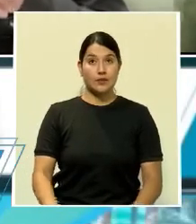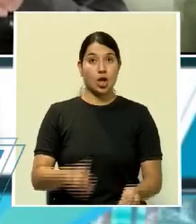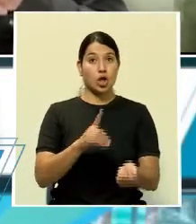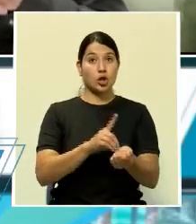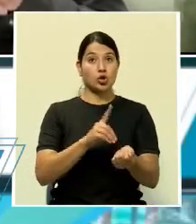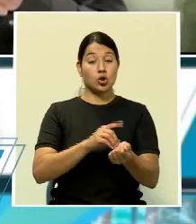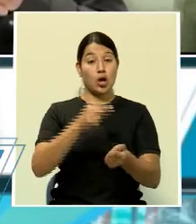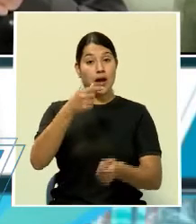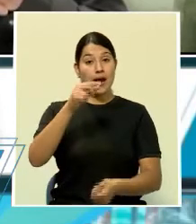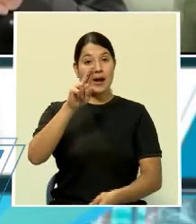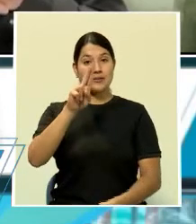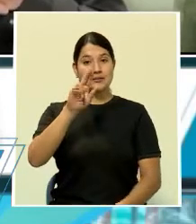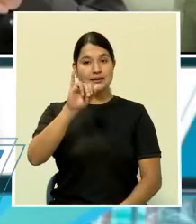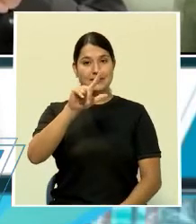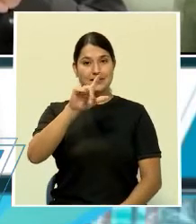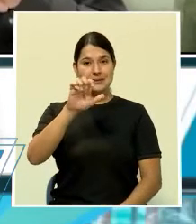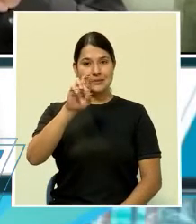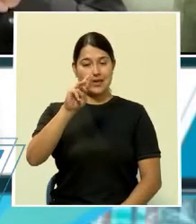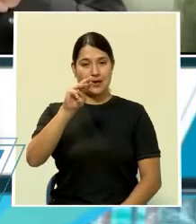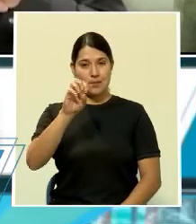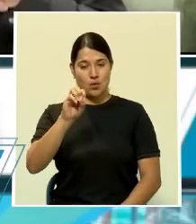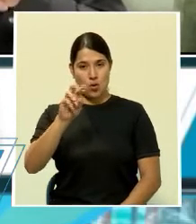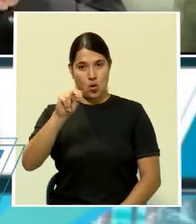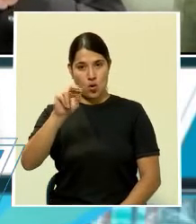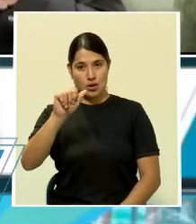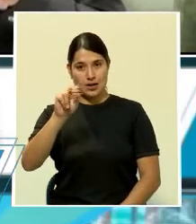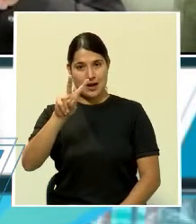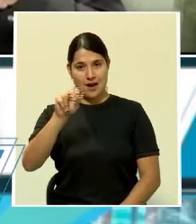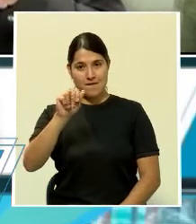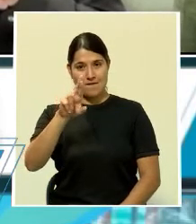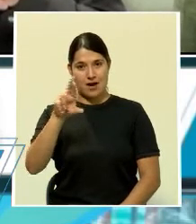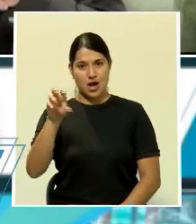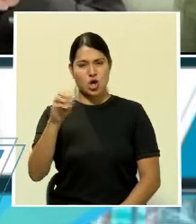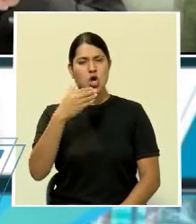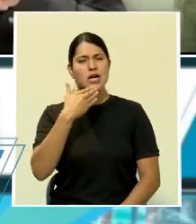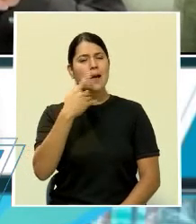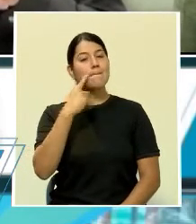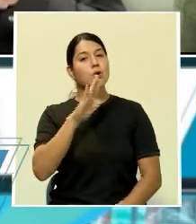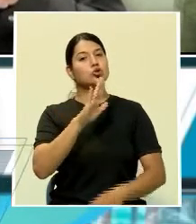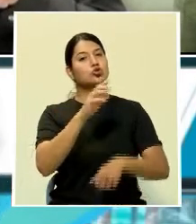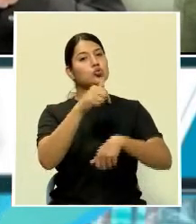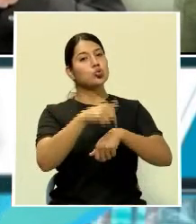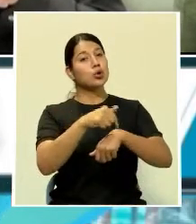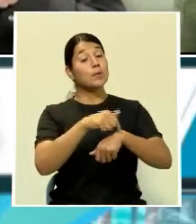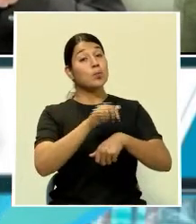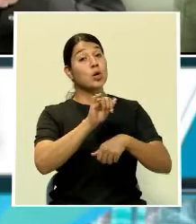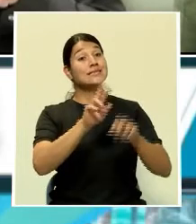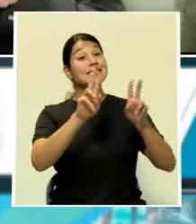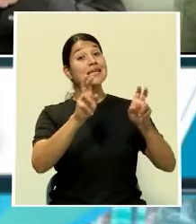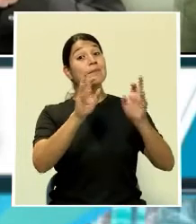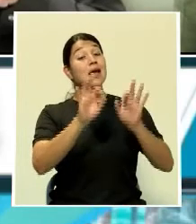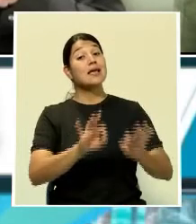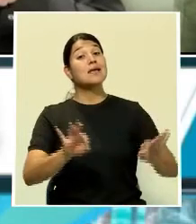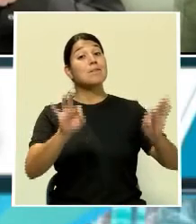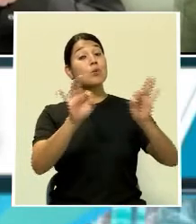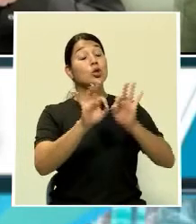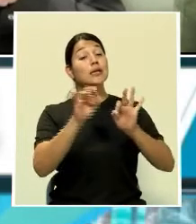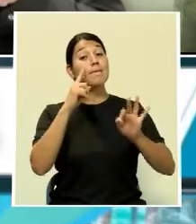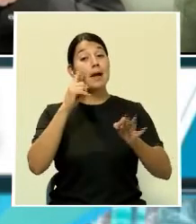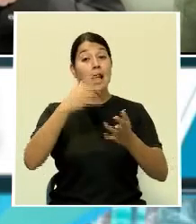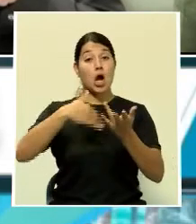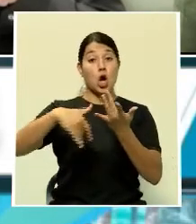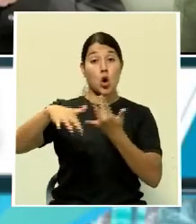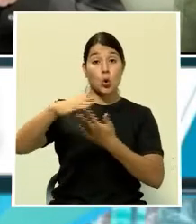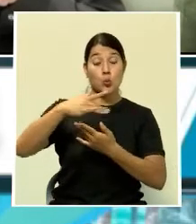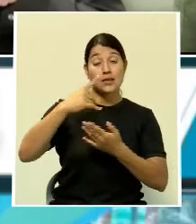Doctor Guillermo Navarro, le agradezco muchísimo el tiempo que nos dedicó, un tema fundamental para la convivencia, para